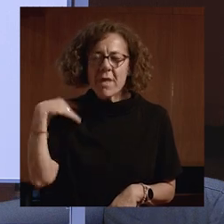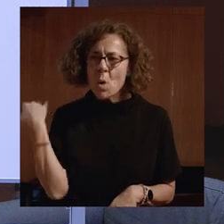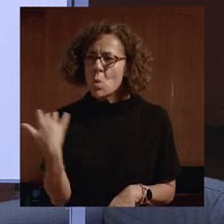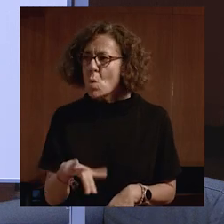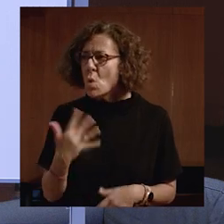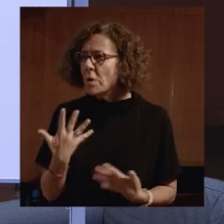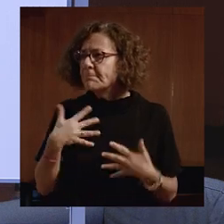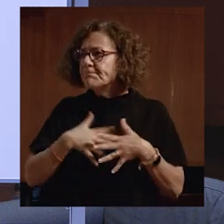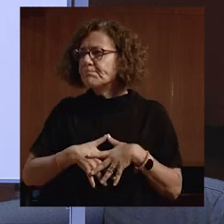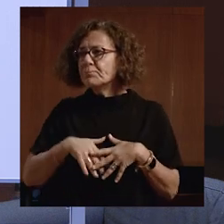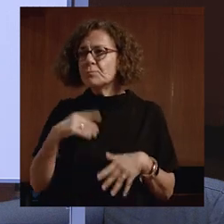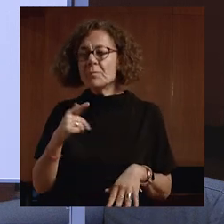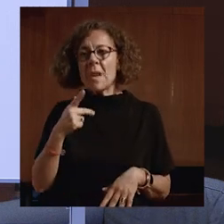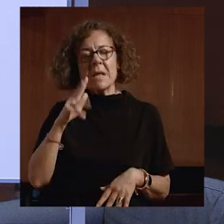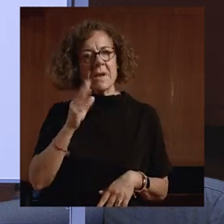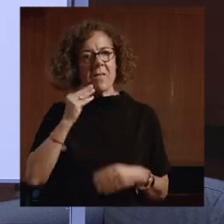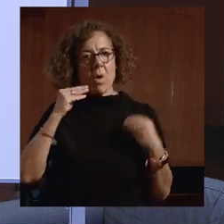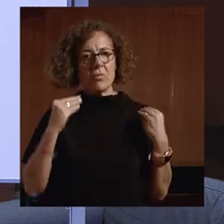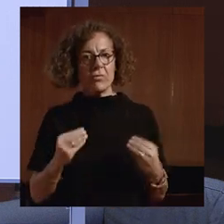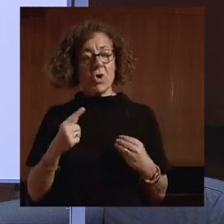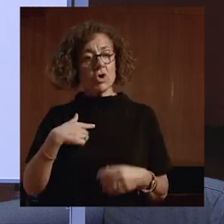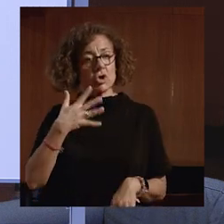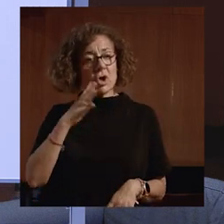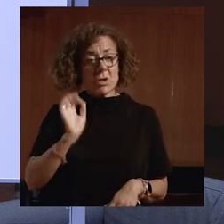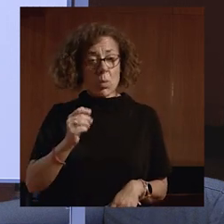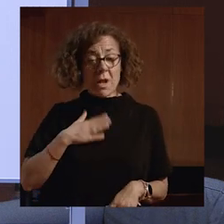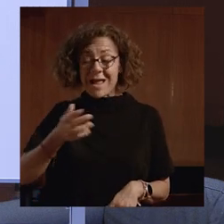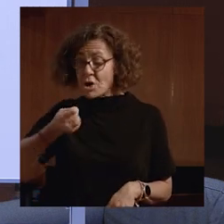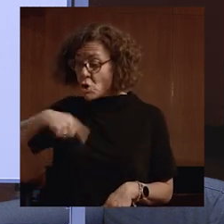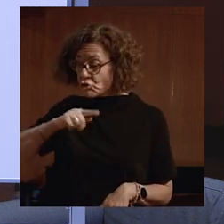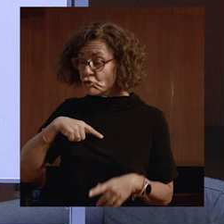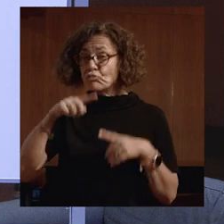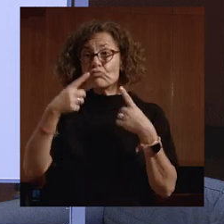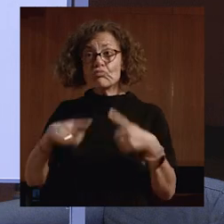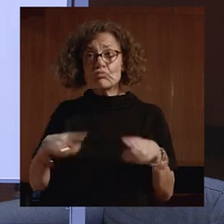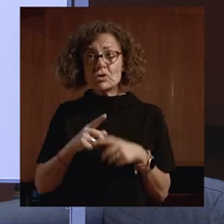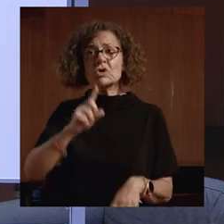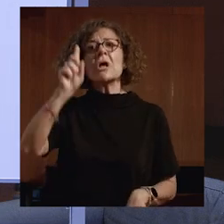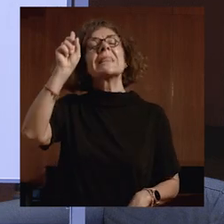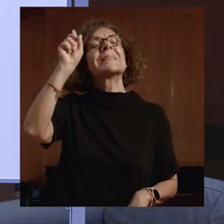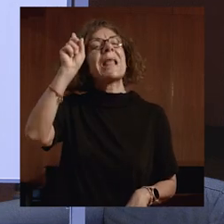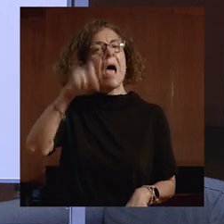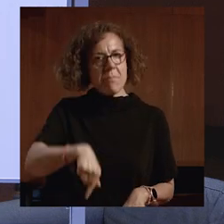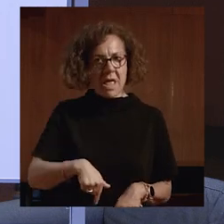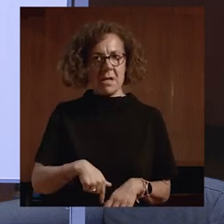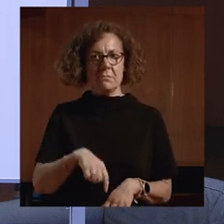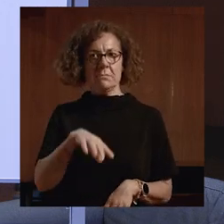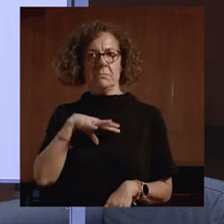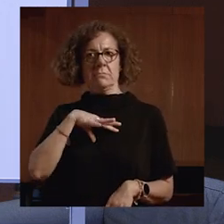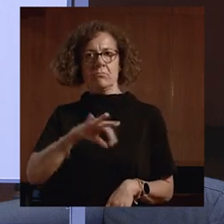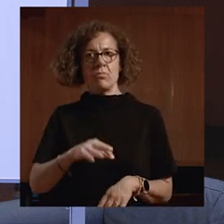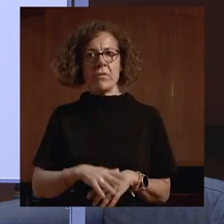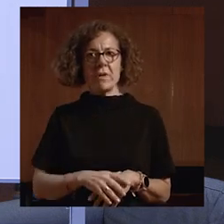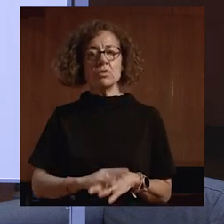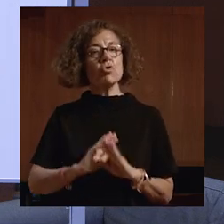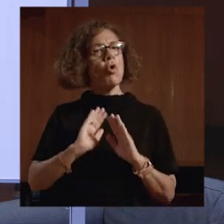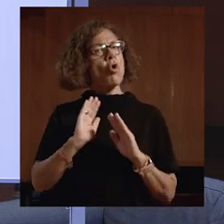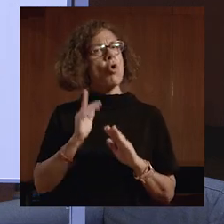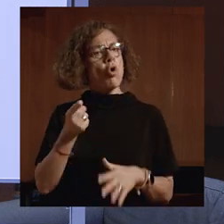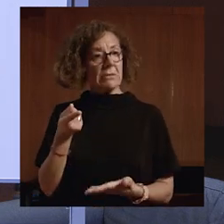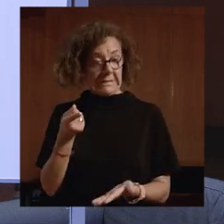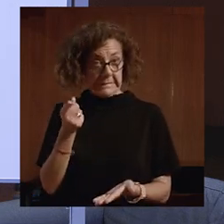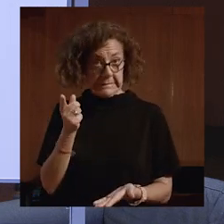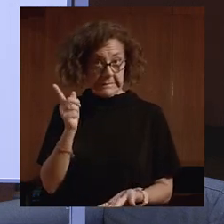creer. Es brutal. Y yo tengo el convencimiento de que nosotros, como músicos, también podemos volver en